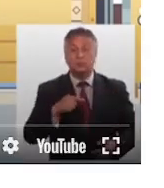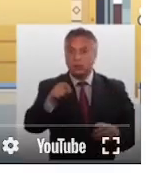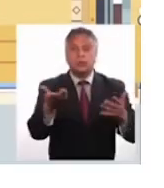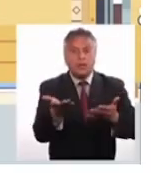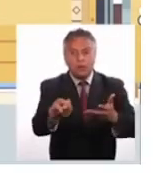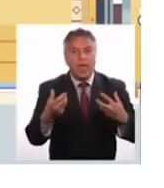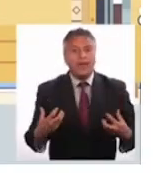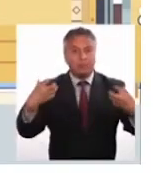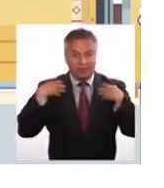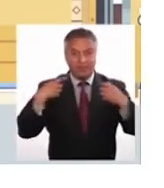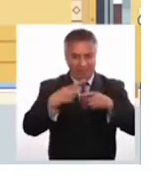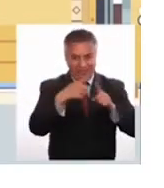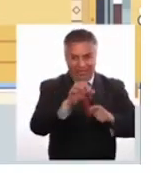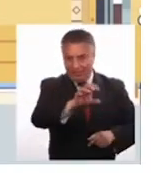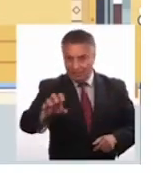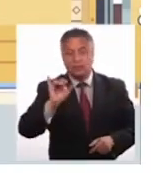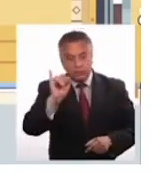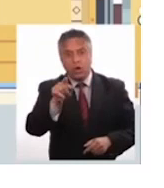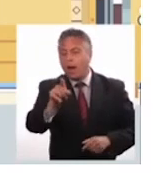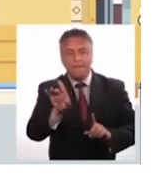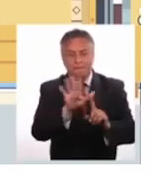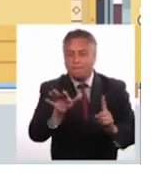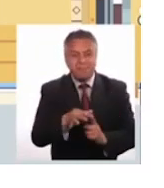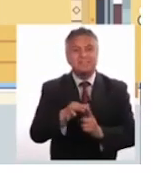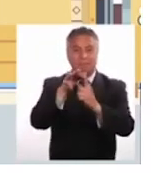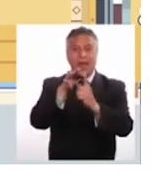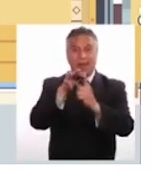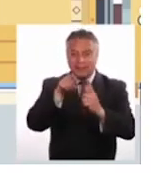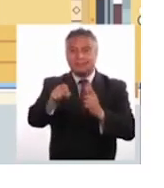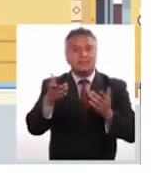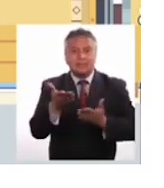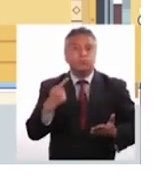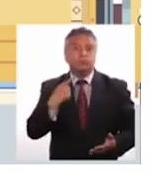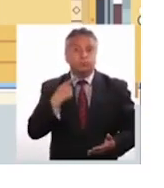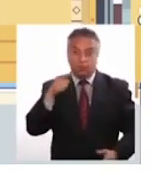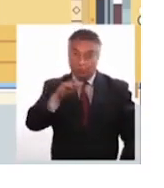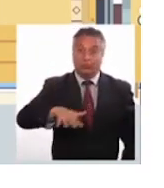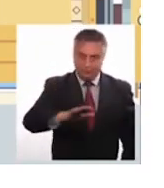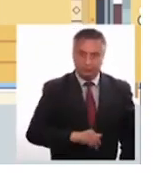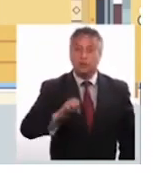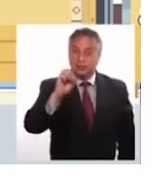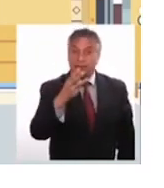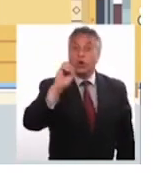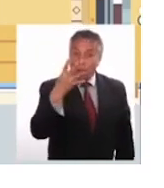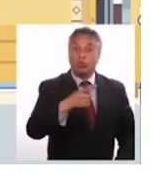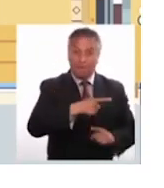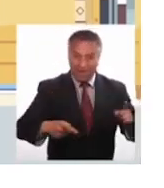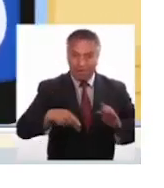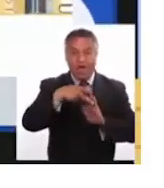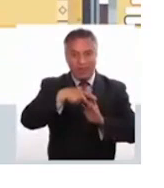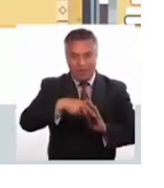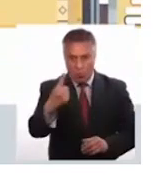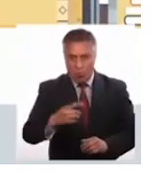los grados de responsabilidad de distintos actores y sus principales consecuencias para la población. Tercero o cuarto medio, nivel